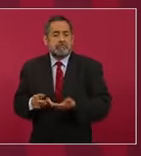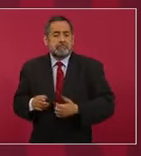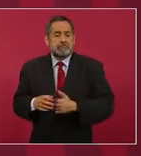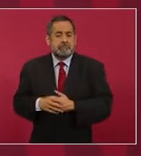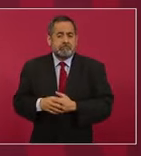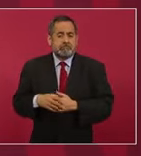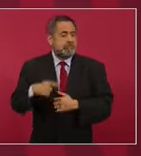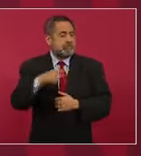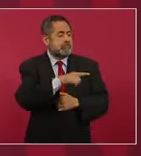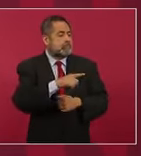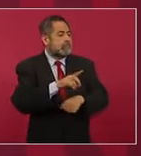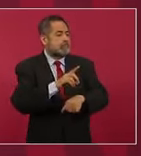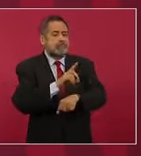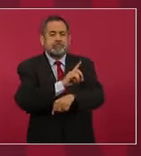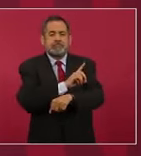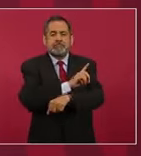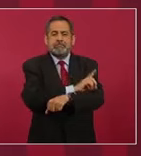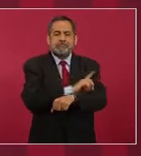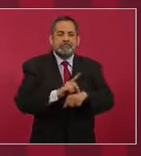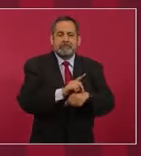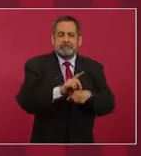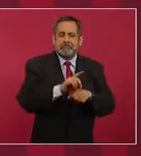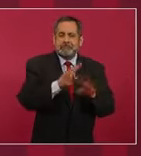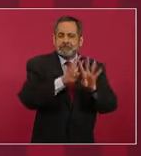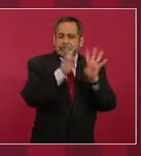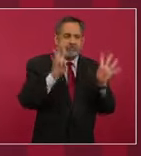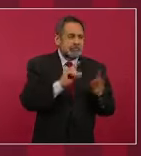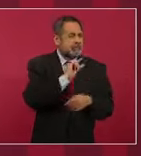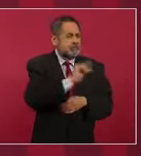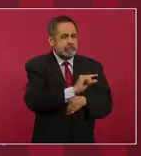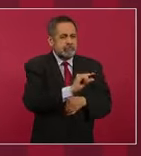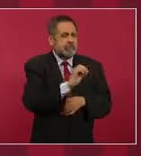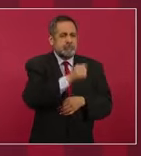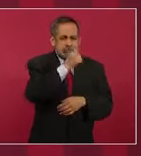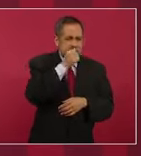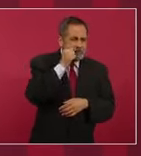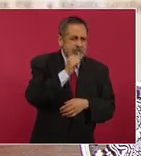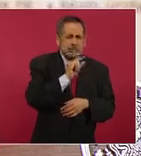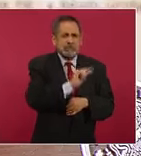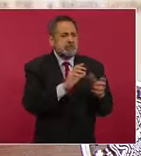la delegación Cuauhtémoc y que la delegación Benito Juárez